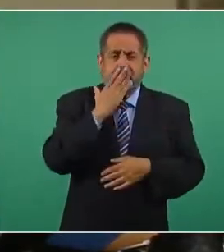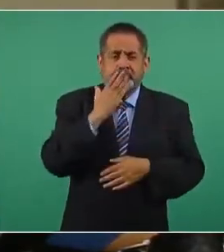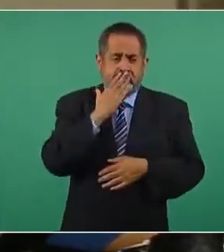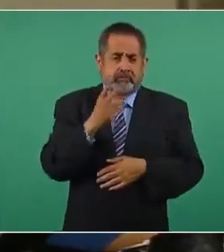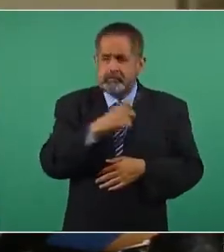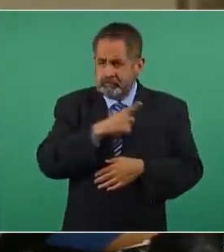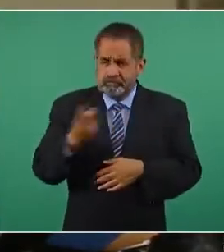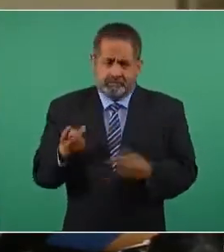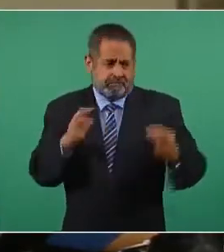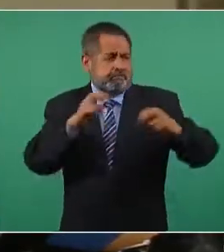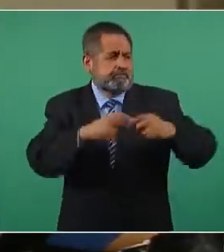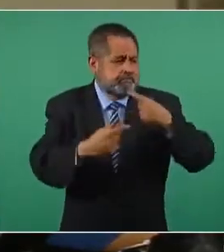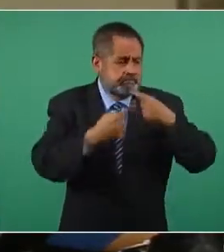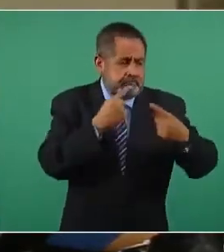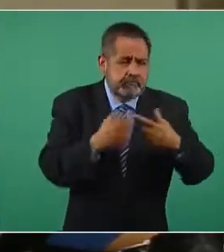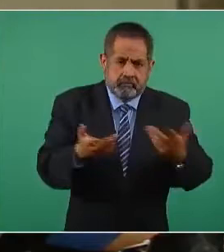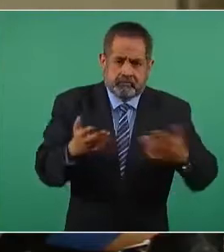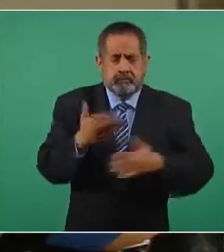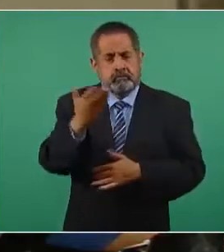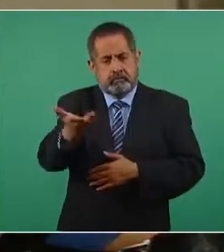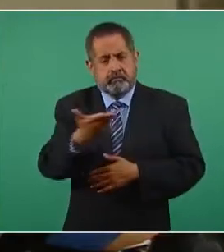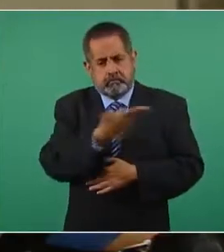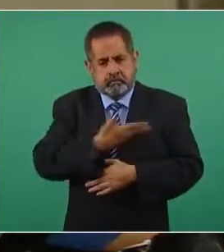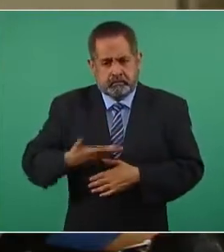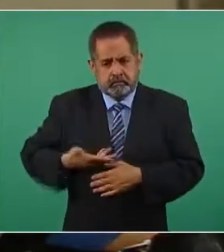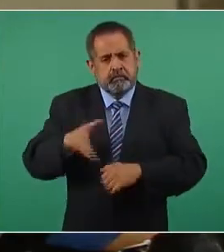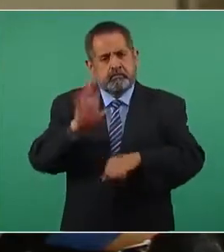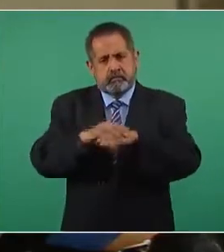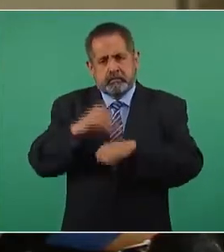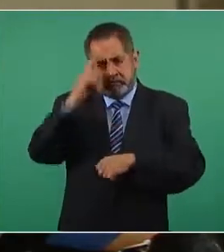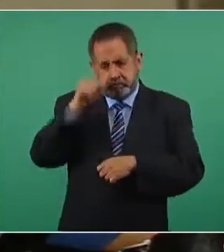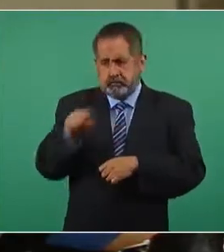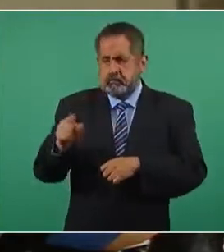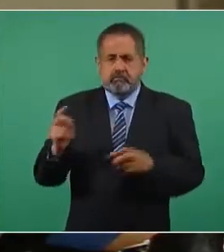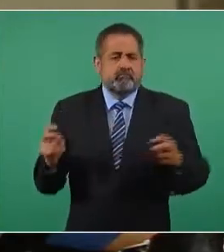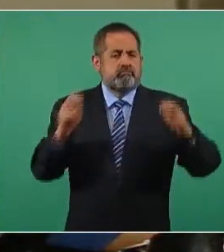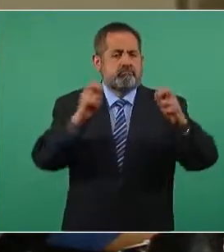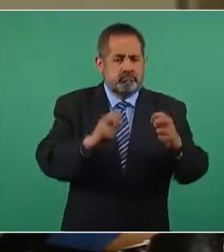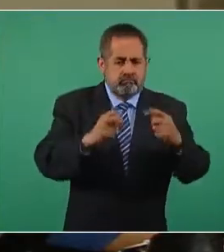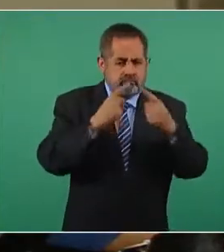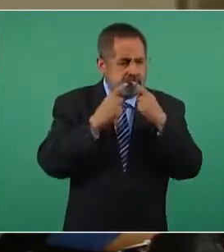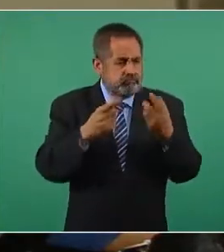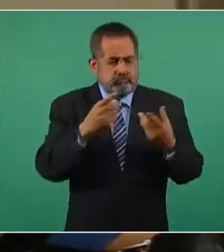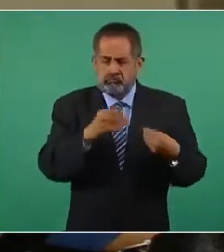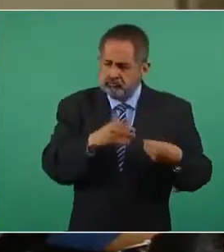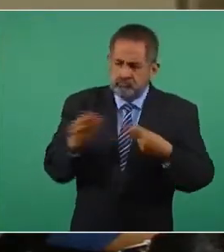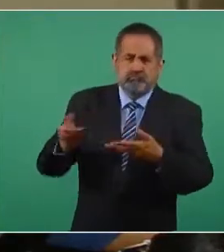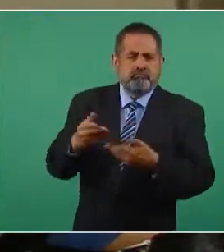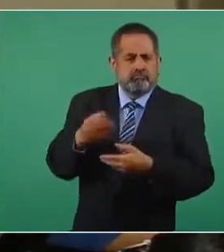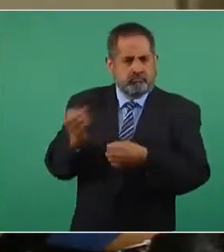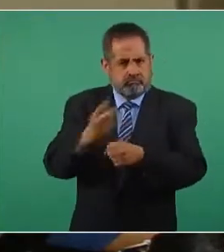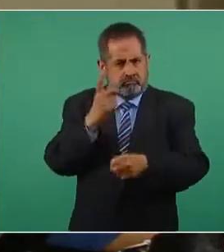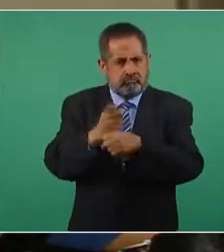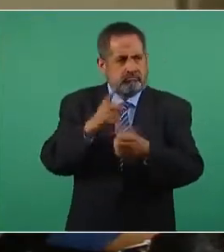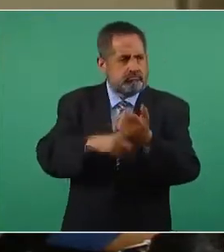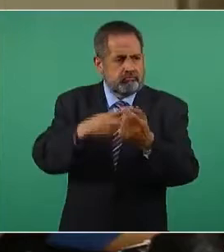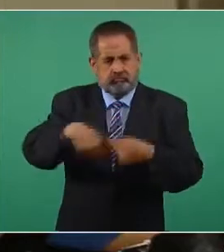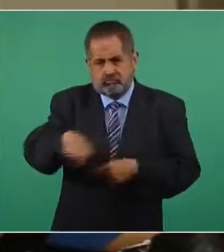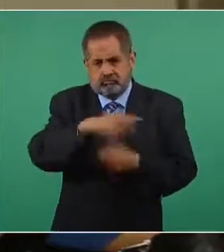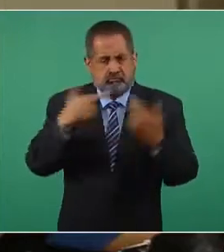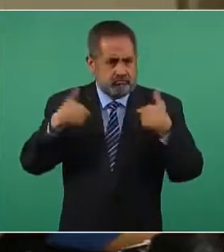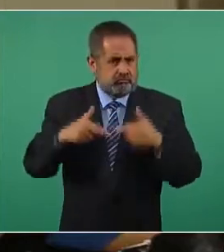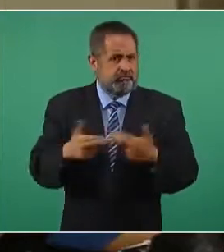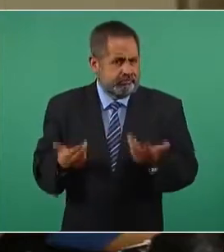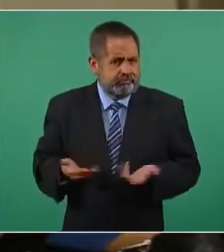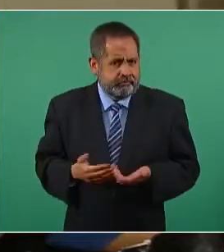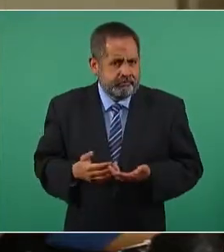Sonora. No sé, señor presidente, si hubiera el espacio precisamente para darles a los maestros esta alternativa y esta opción.